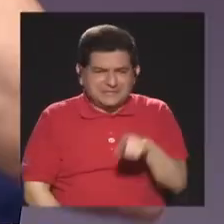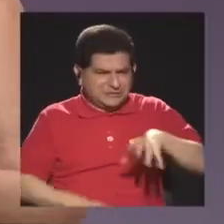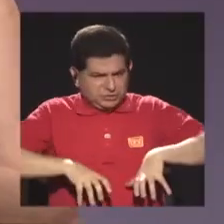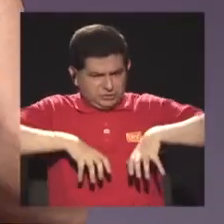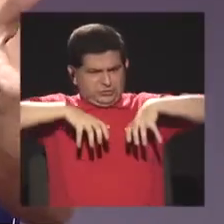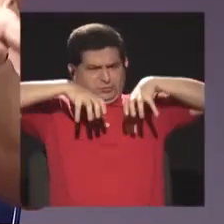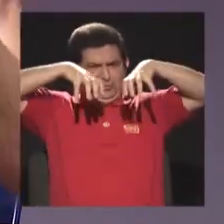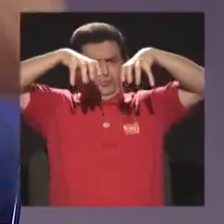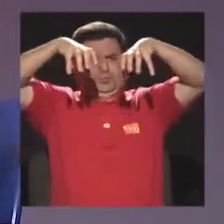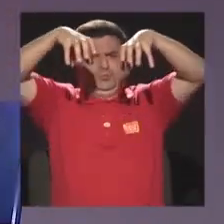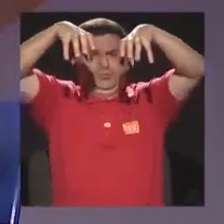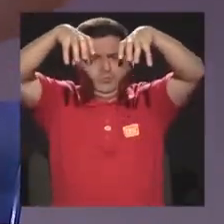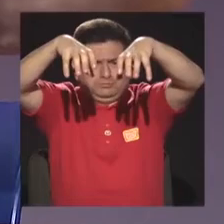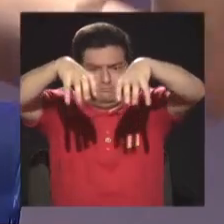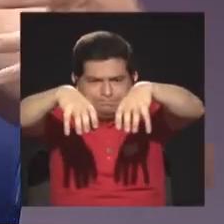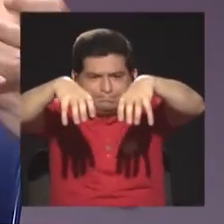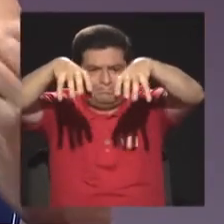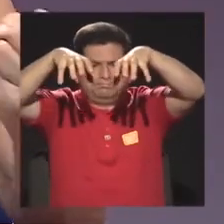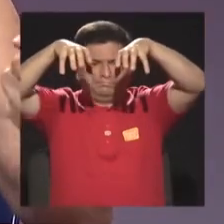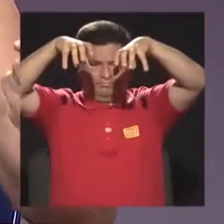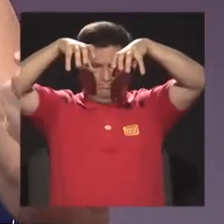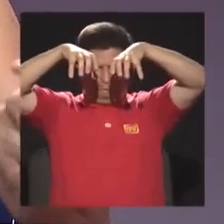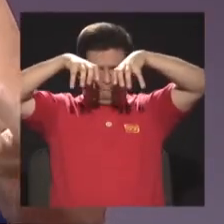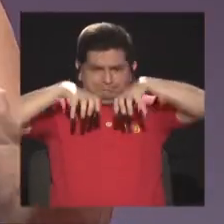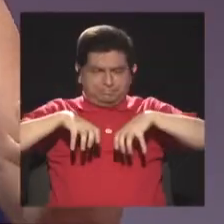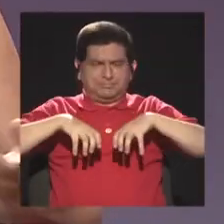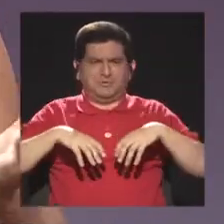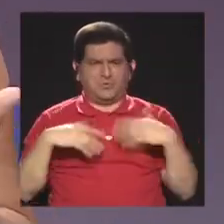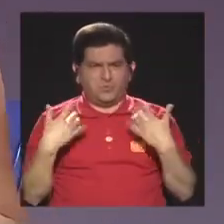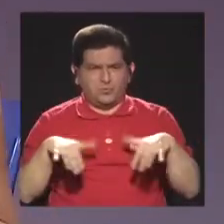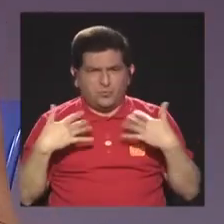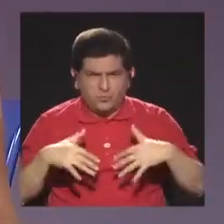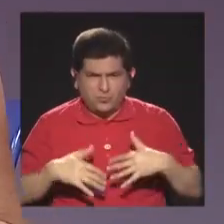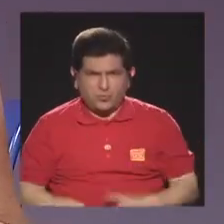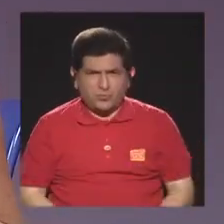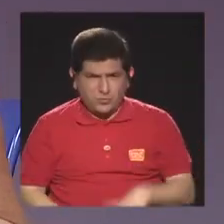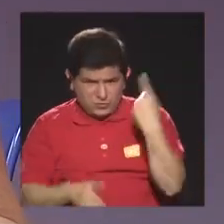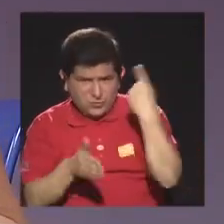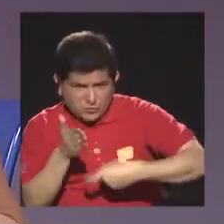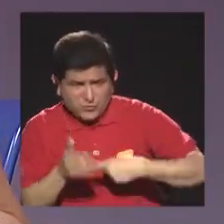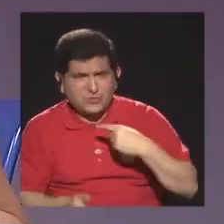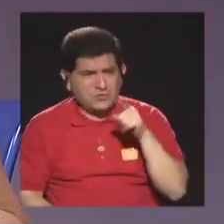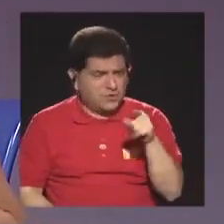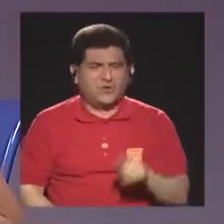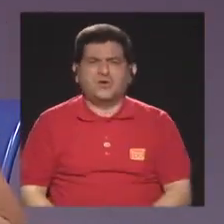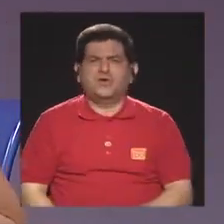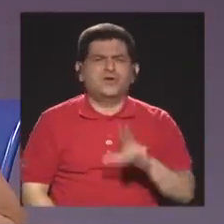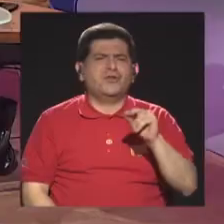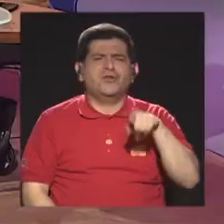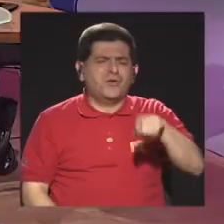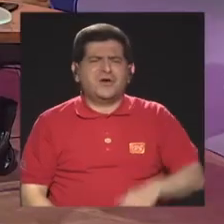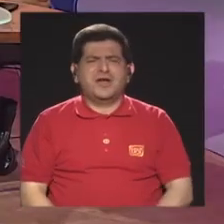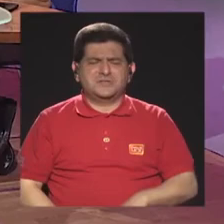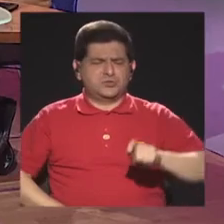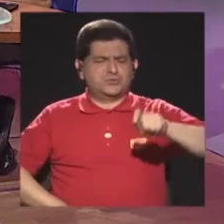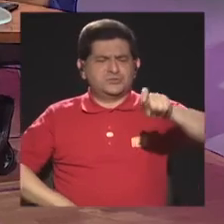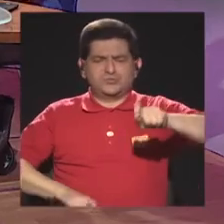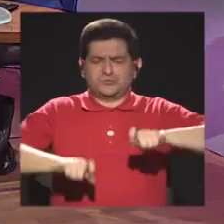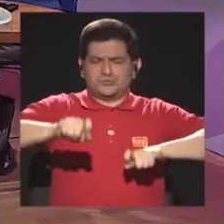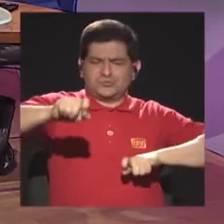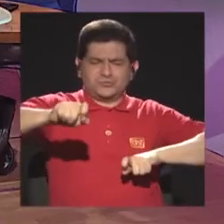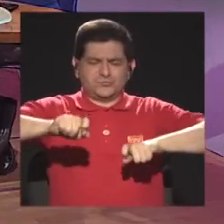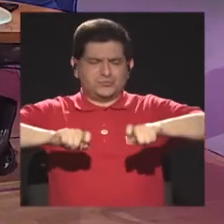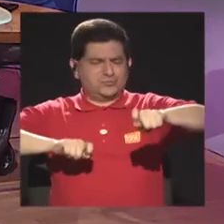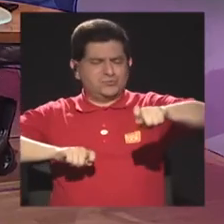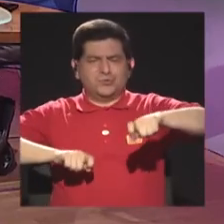donde veo que elevan las cosas, que las sacan y es como muy pesado. No, aquella dice que no. Son perillas que usted maneja. Ah,